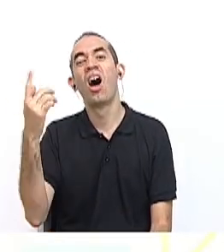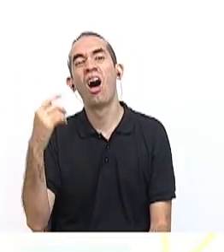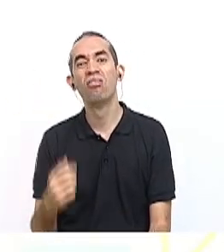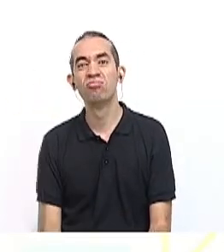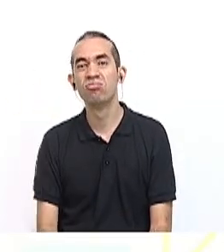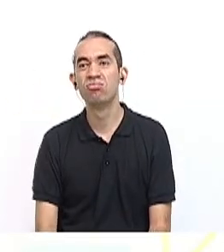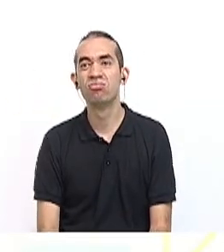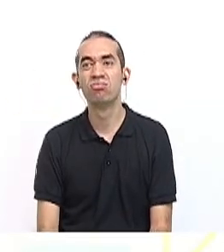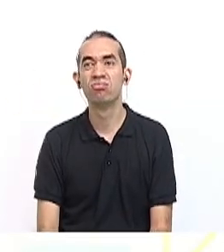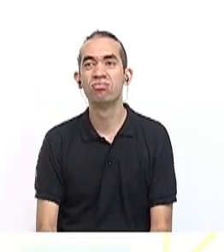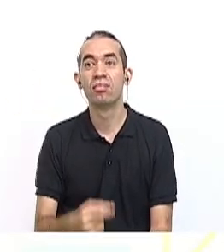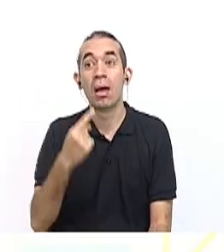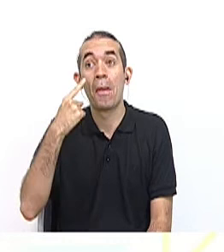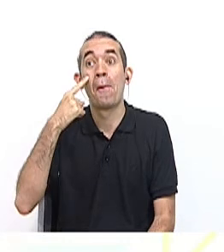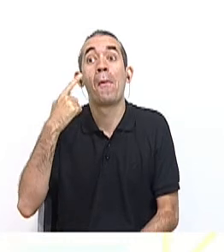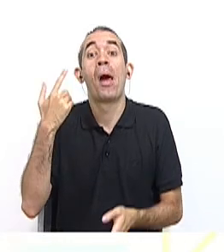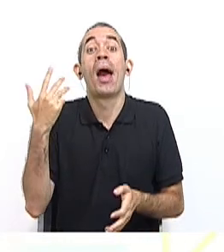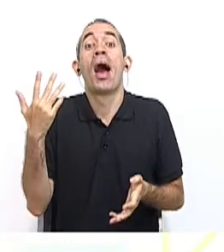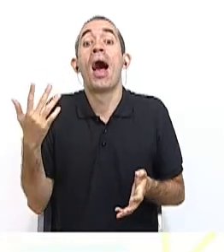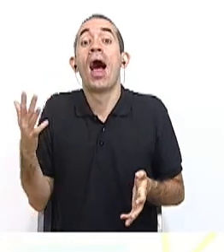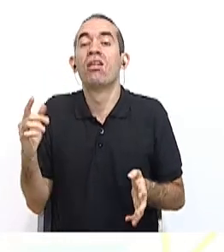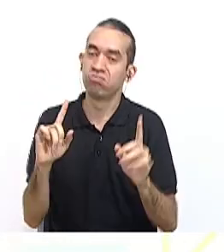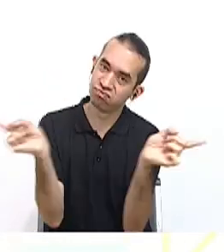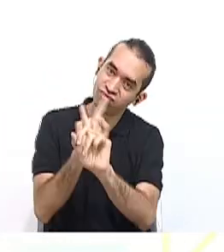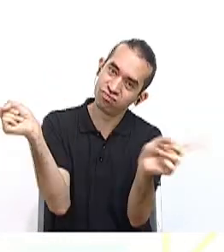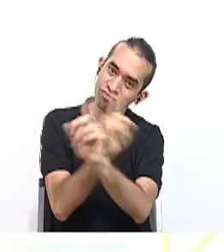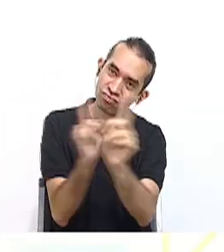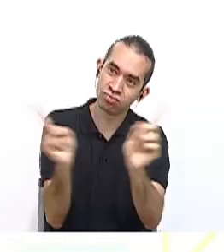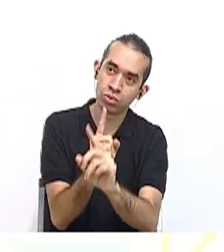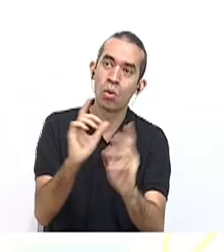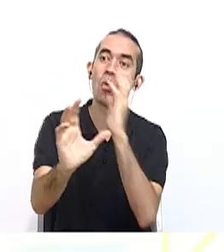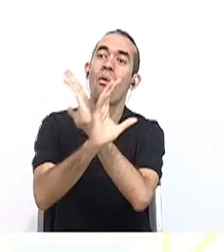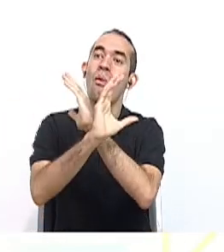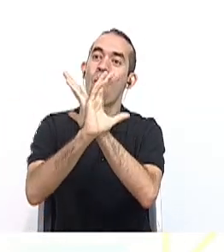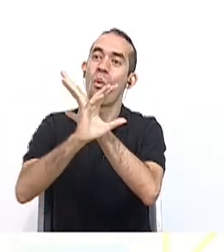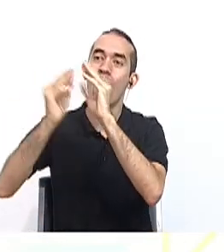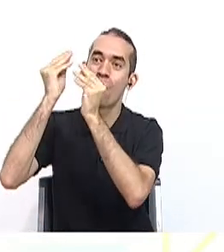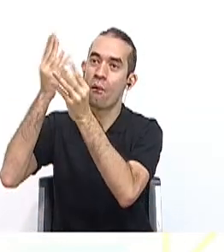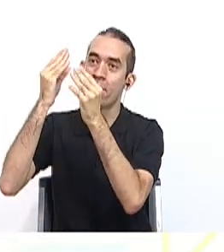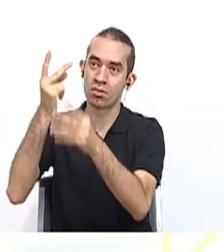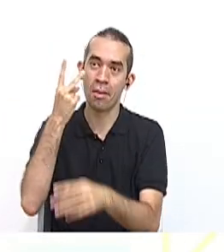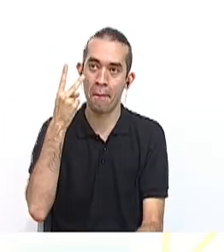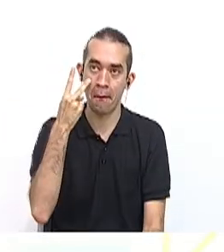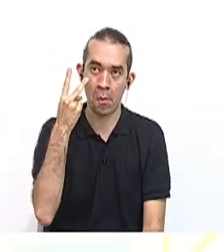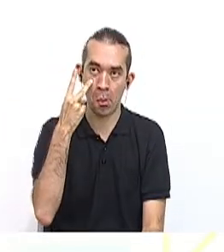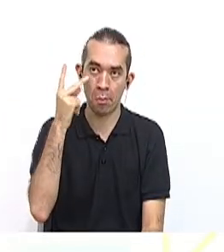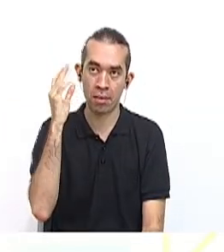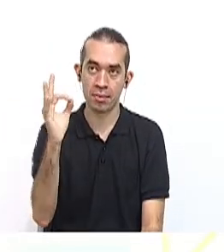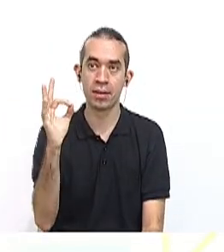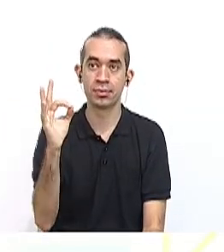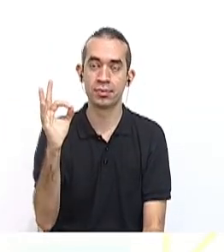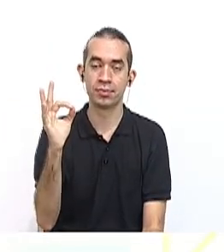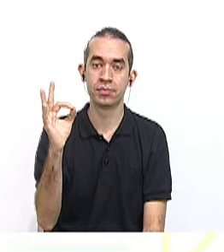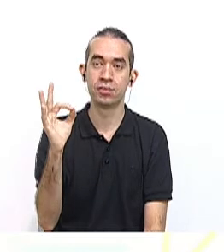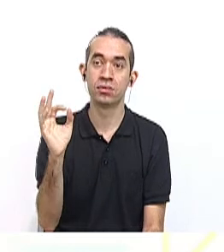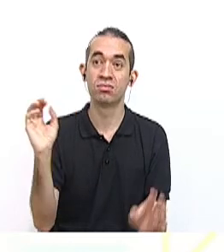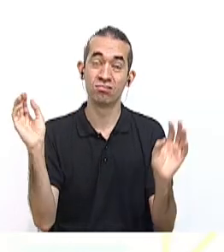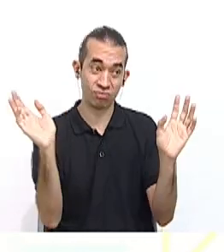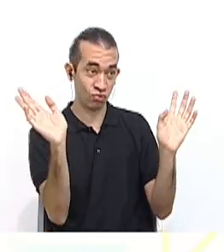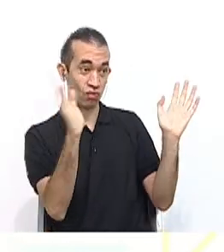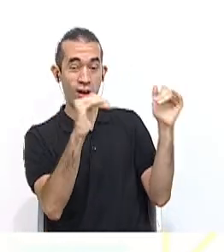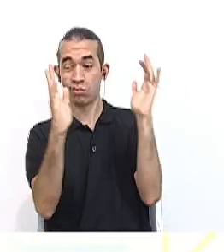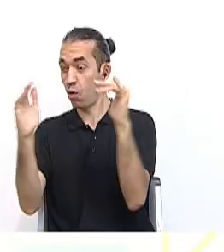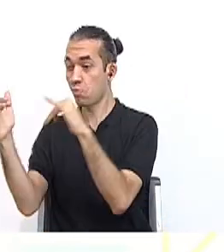Ay, pareciera, pero no. No se engañen con los datos. Observen bien y en ninguno de